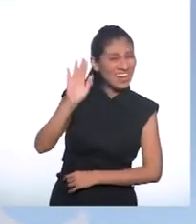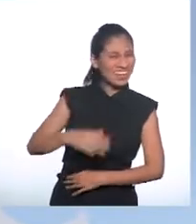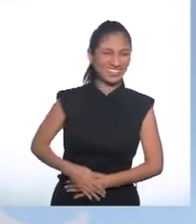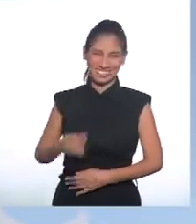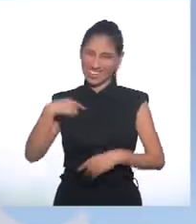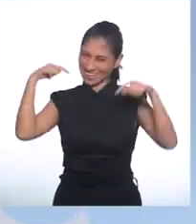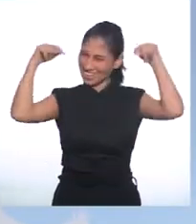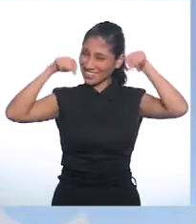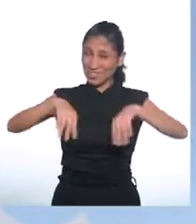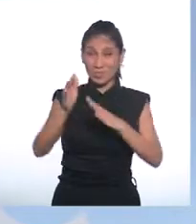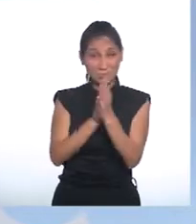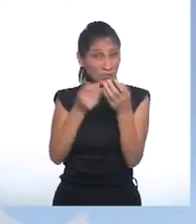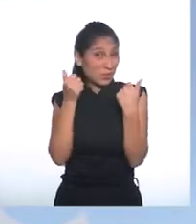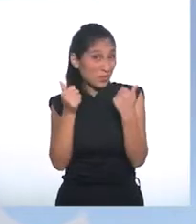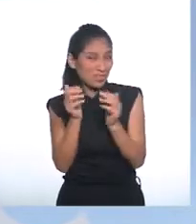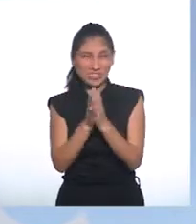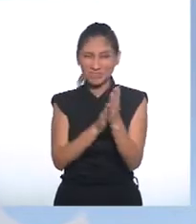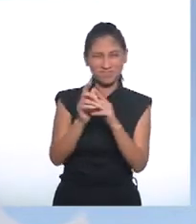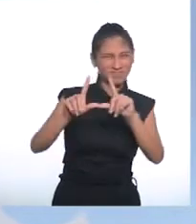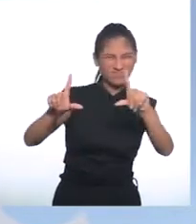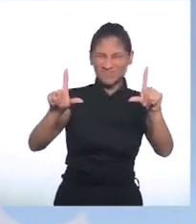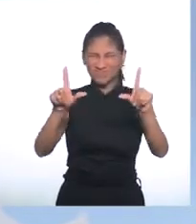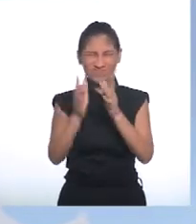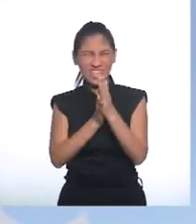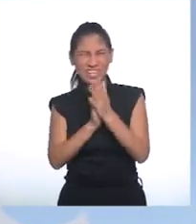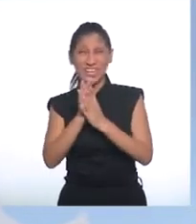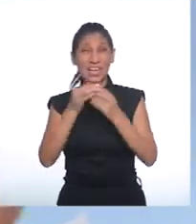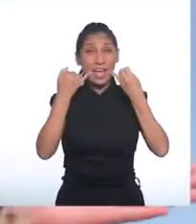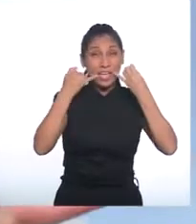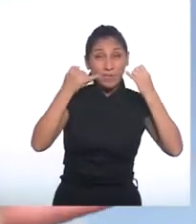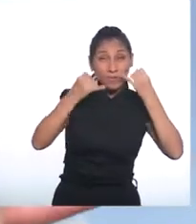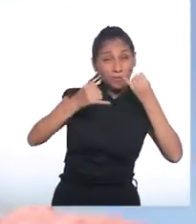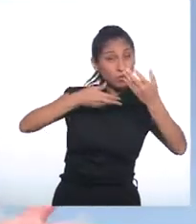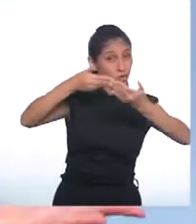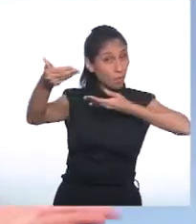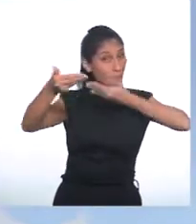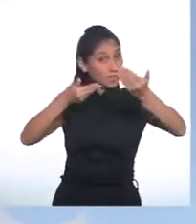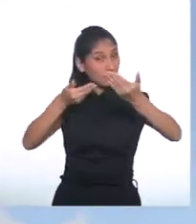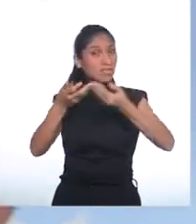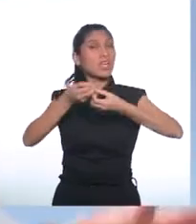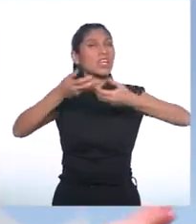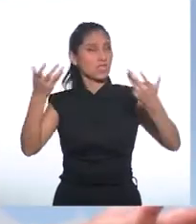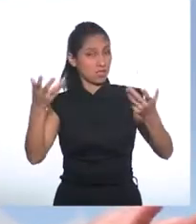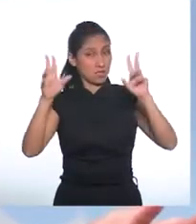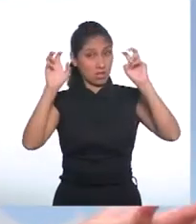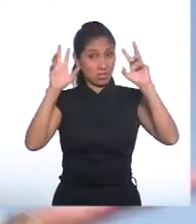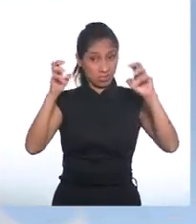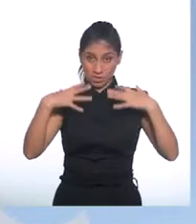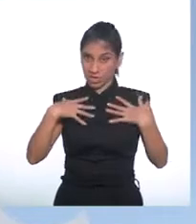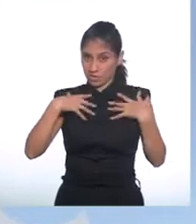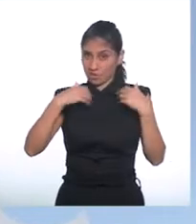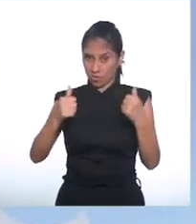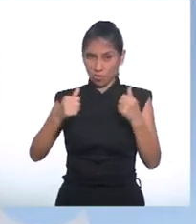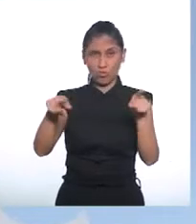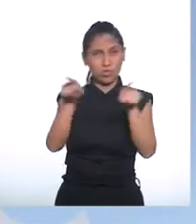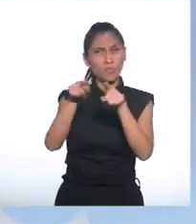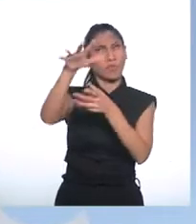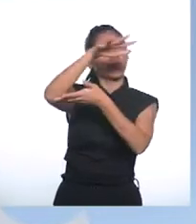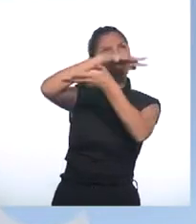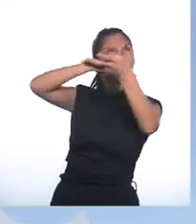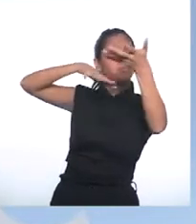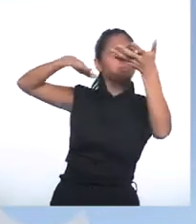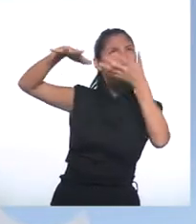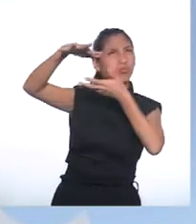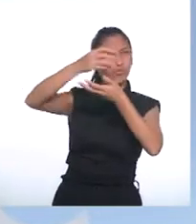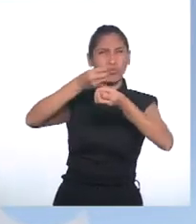acá estamos muy bien y motivadas para compartir información sobre cómo preservar nuestra salud y el medio ambiente. Les llamé con la